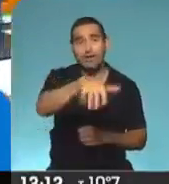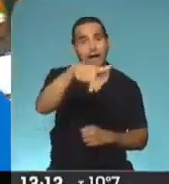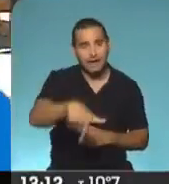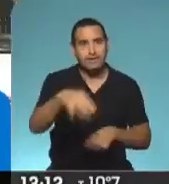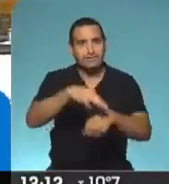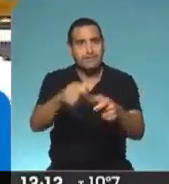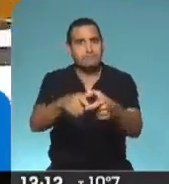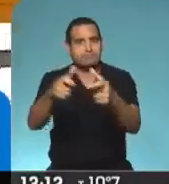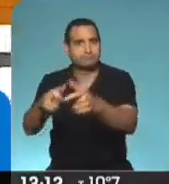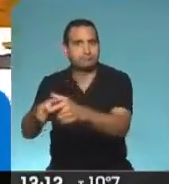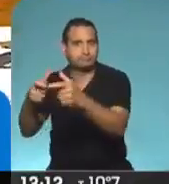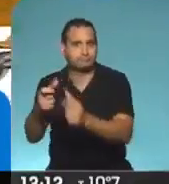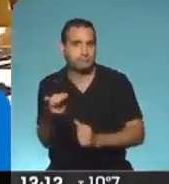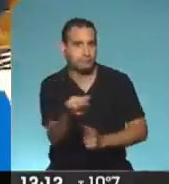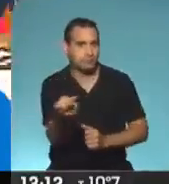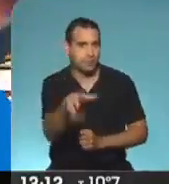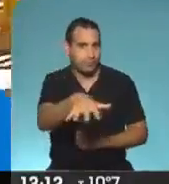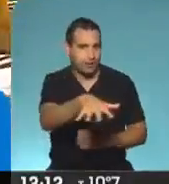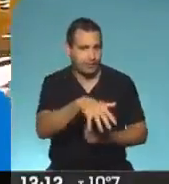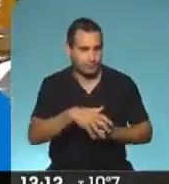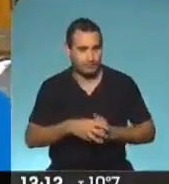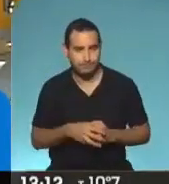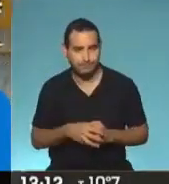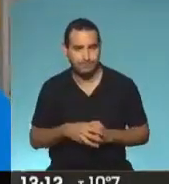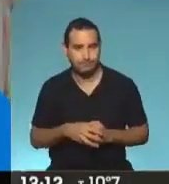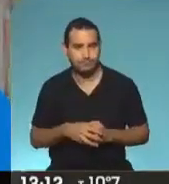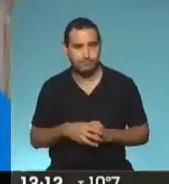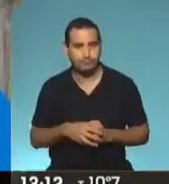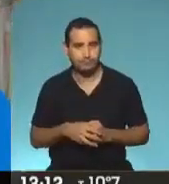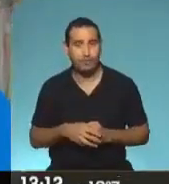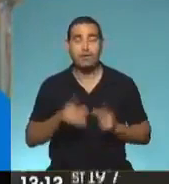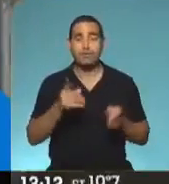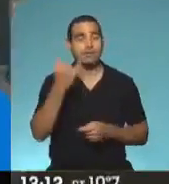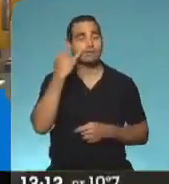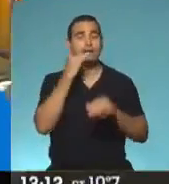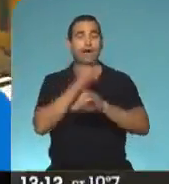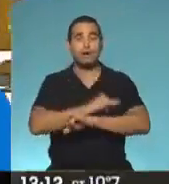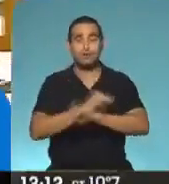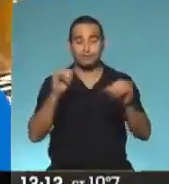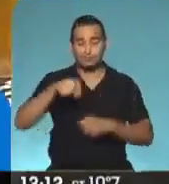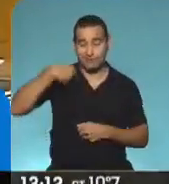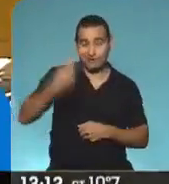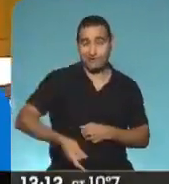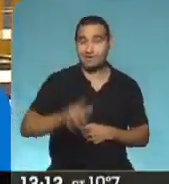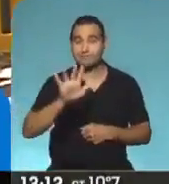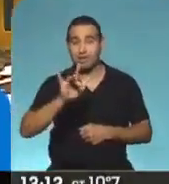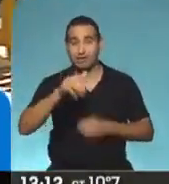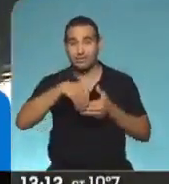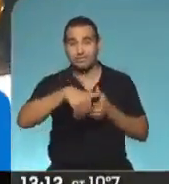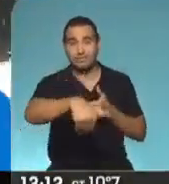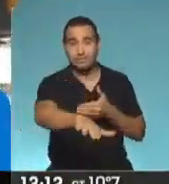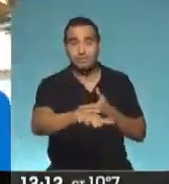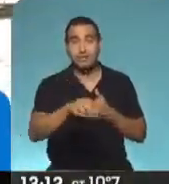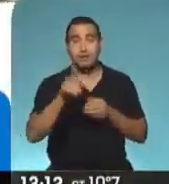registraron focos de contagio de COVID-19. De todas maneras, se anunció que a partir de mañana, miércoles,